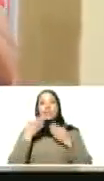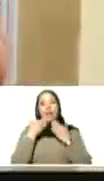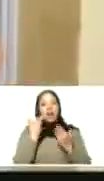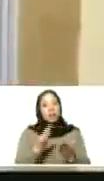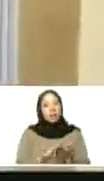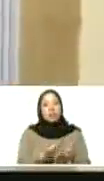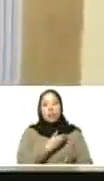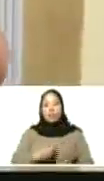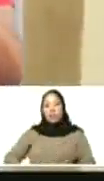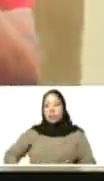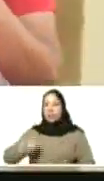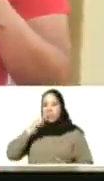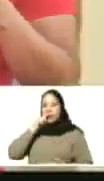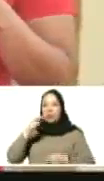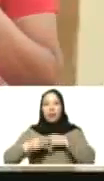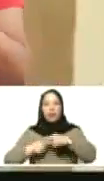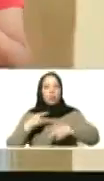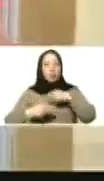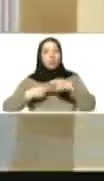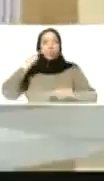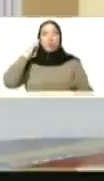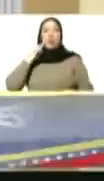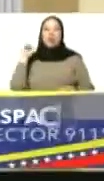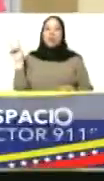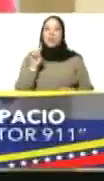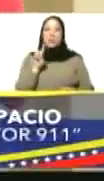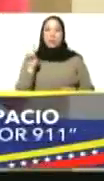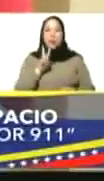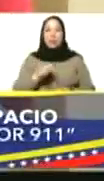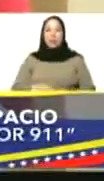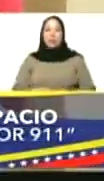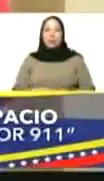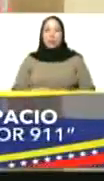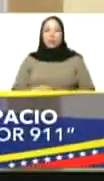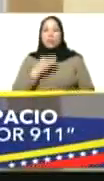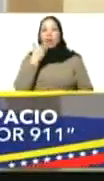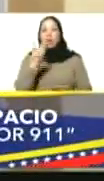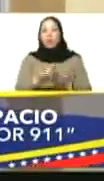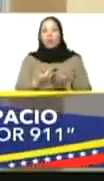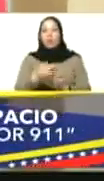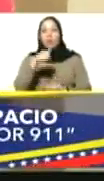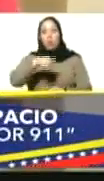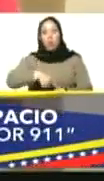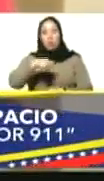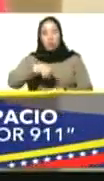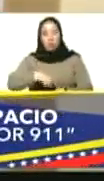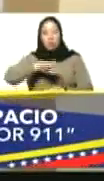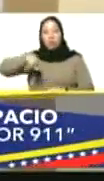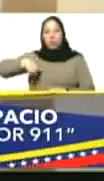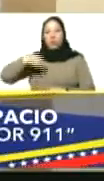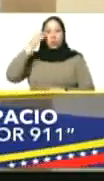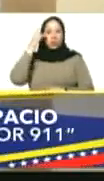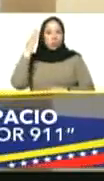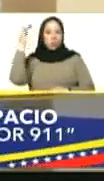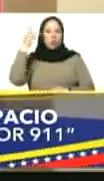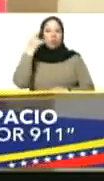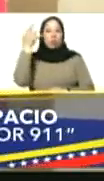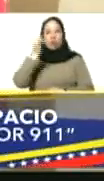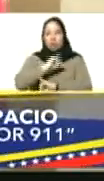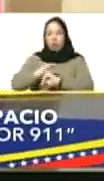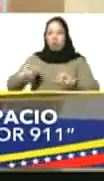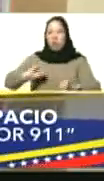con la Revolución Bolivariana de Venezuela, porque gracias a usted hoy nuestro sueño se ha